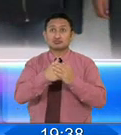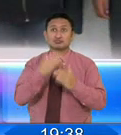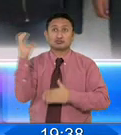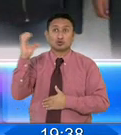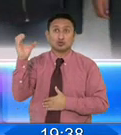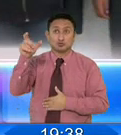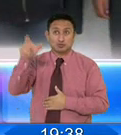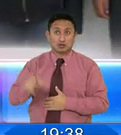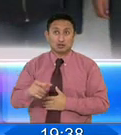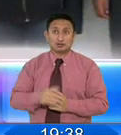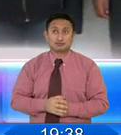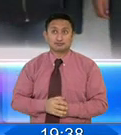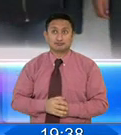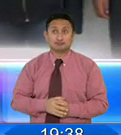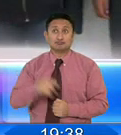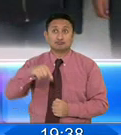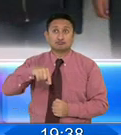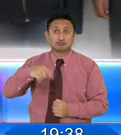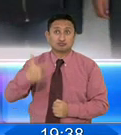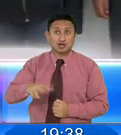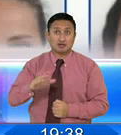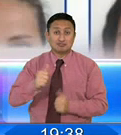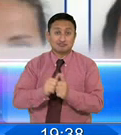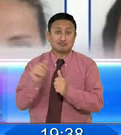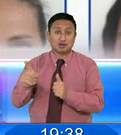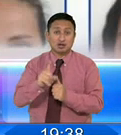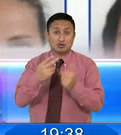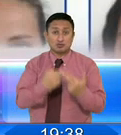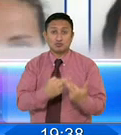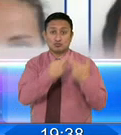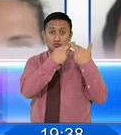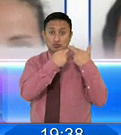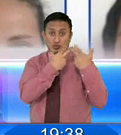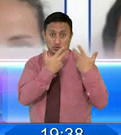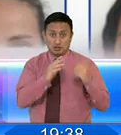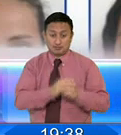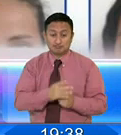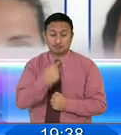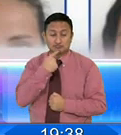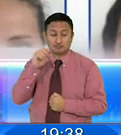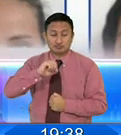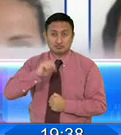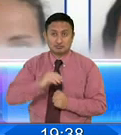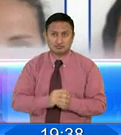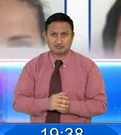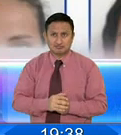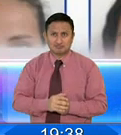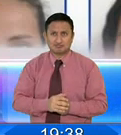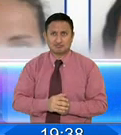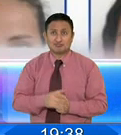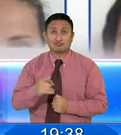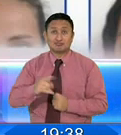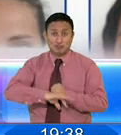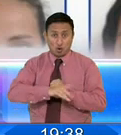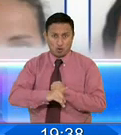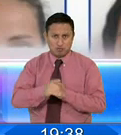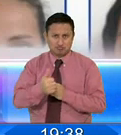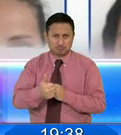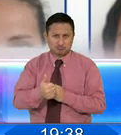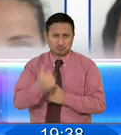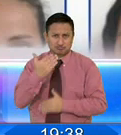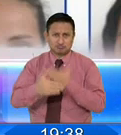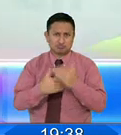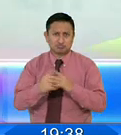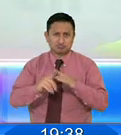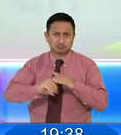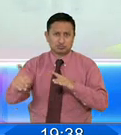colombiana, quienes tenían roles y funciones establecidas que garantizaban la efectividad de los robos y posterior fuga.